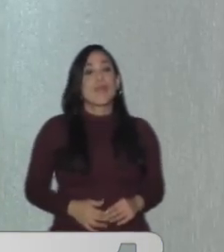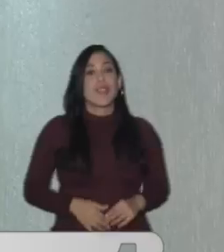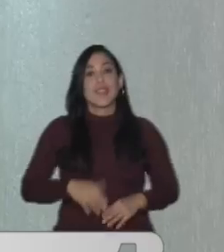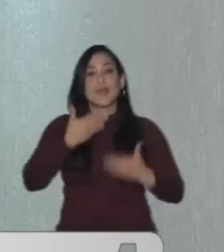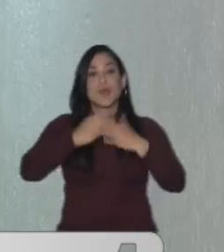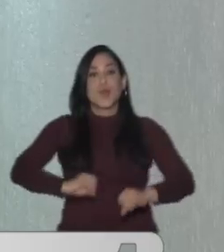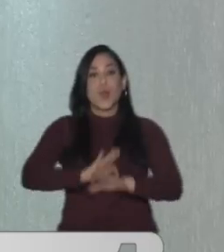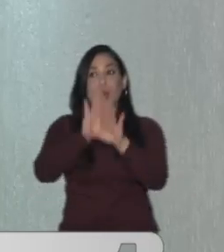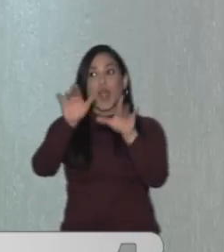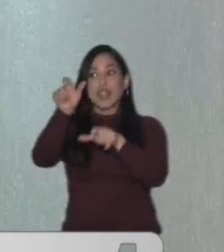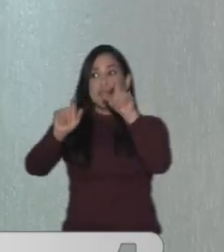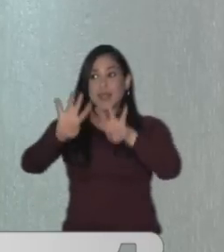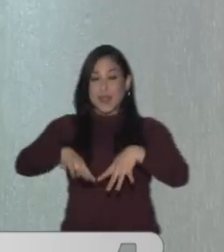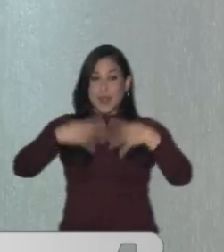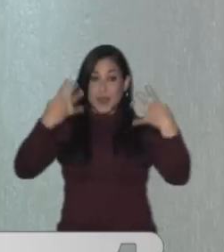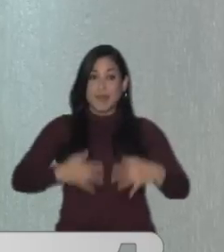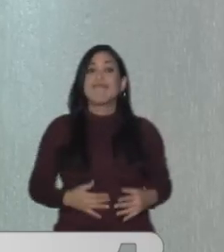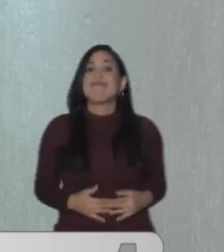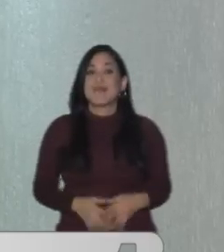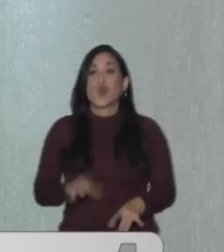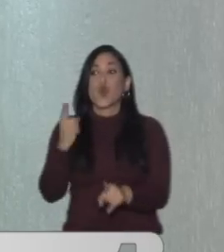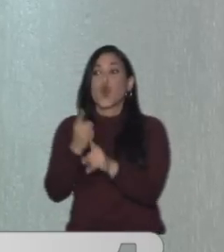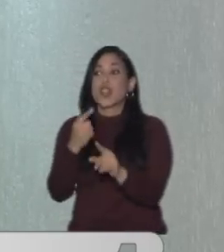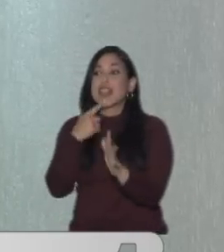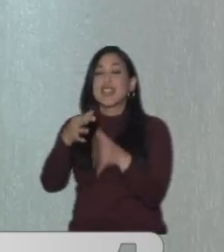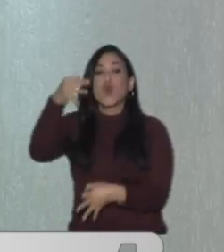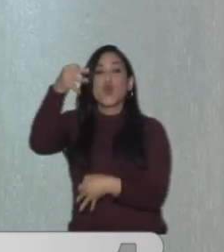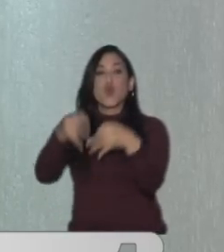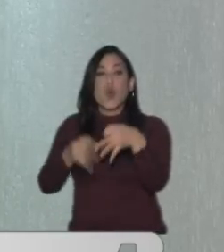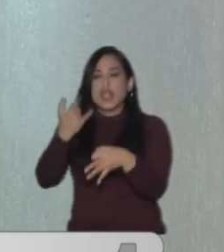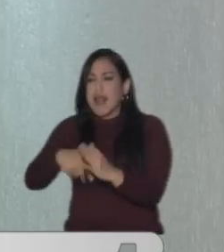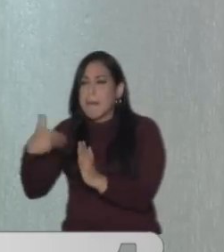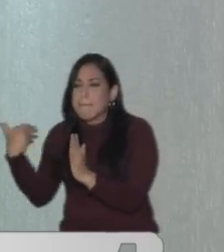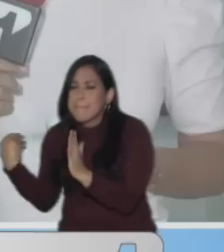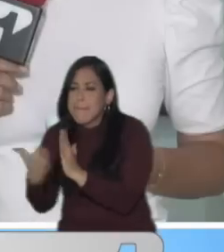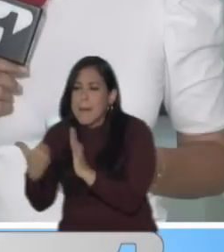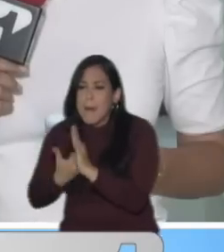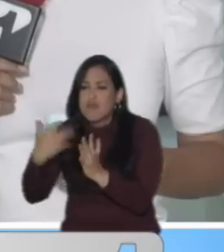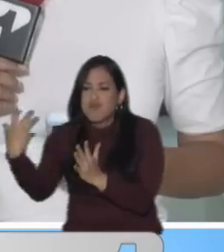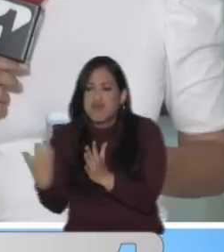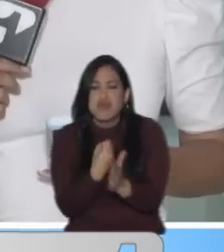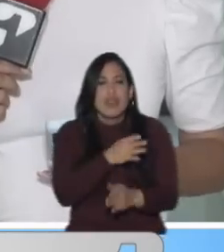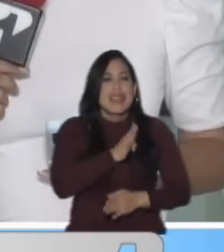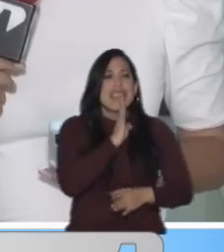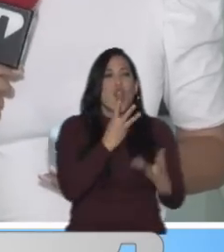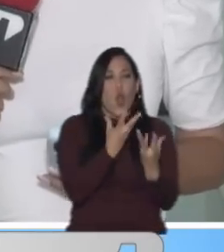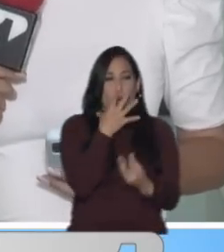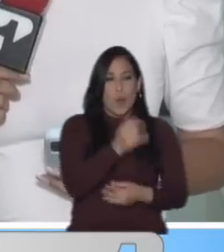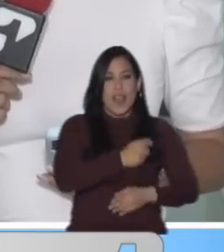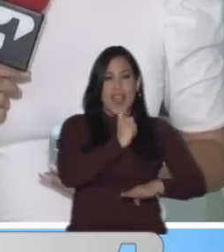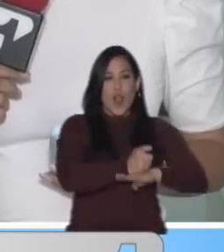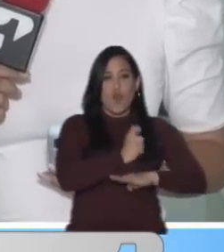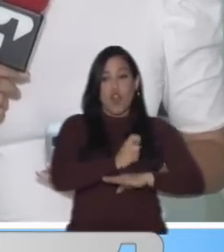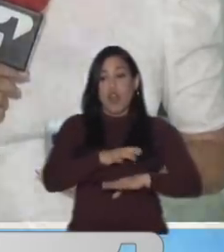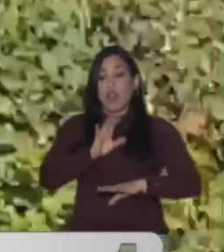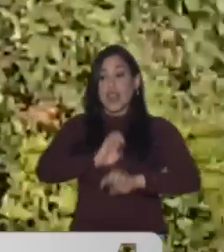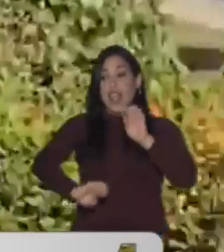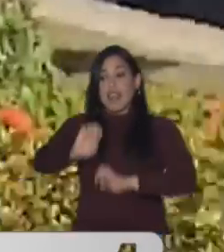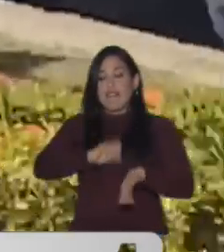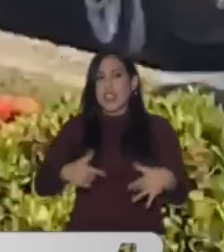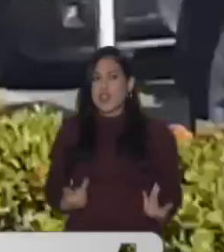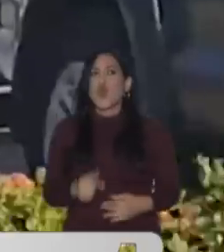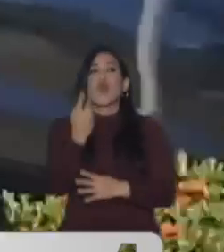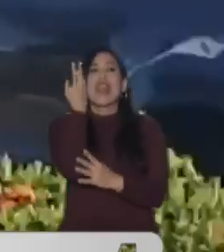Luisa, televidentes, muy buenos días. Así lo dictó el juez luego de las pruebas presentadas por el abogado defensor, en donde hubo más